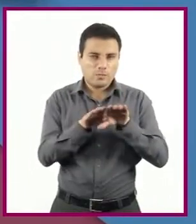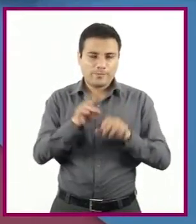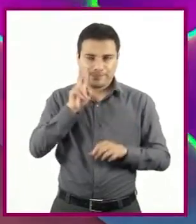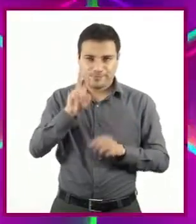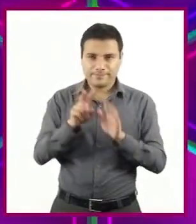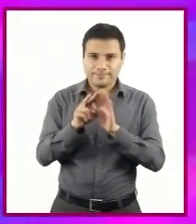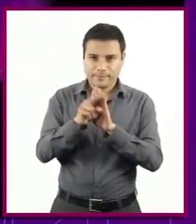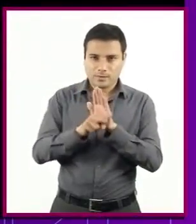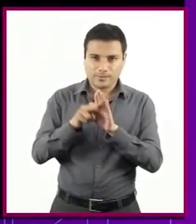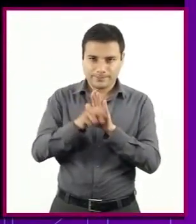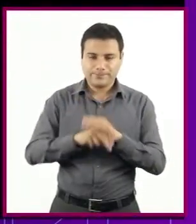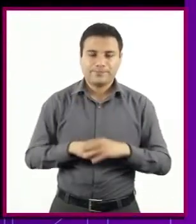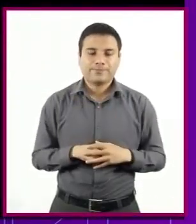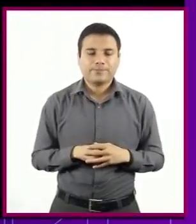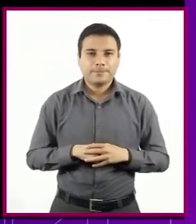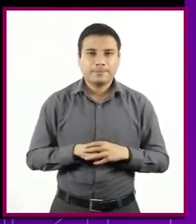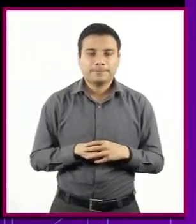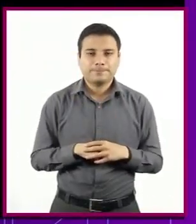video.